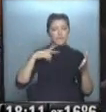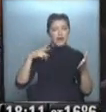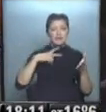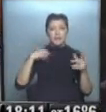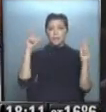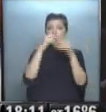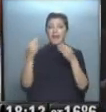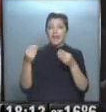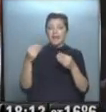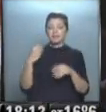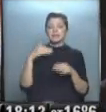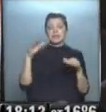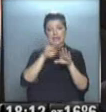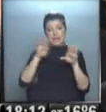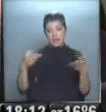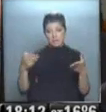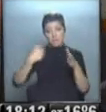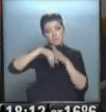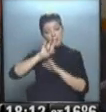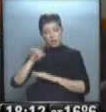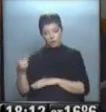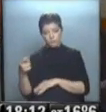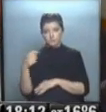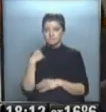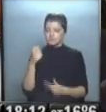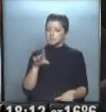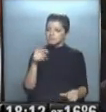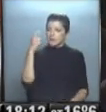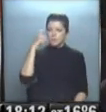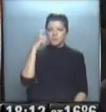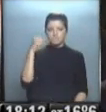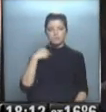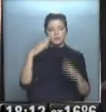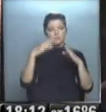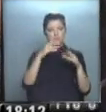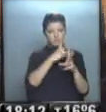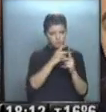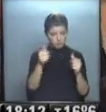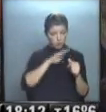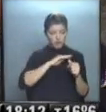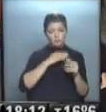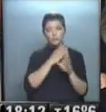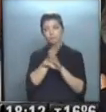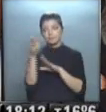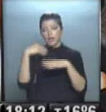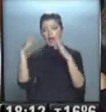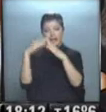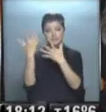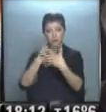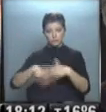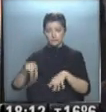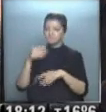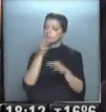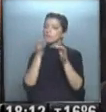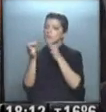eran las camas. Y me acuerdo que yo me fui después del acto a la Casa Rosada. Me puse a hablar ahí